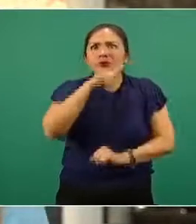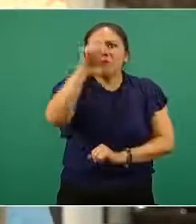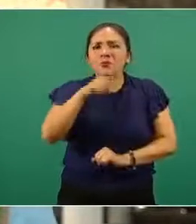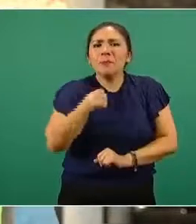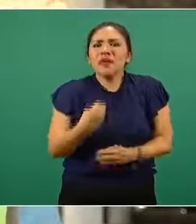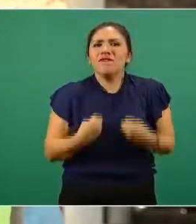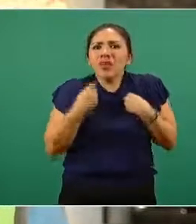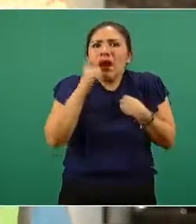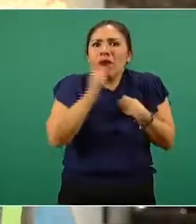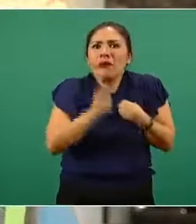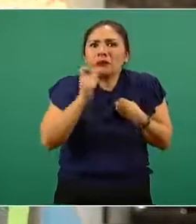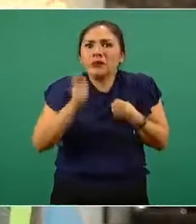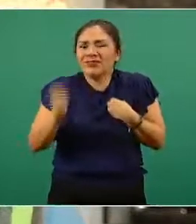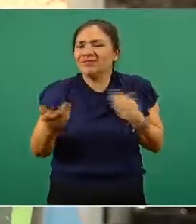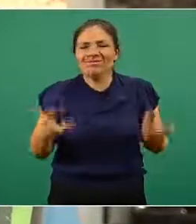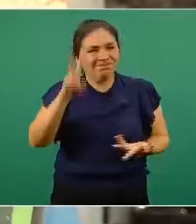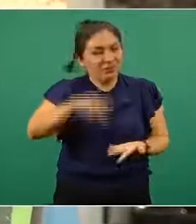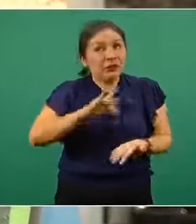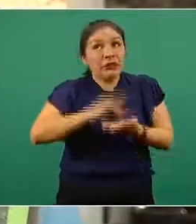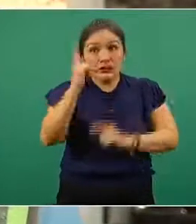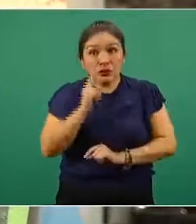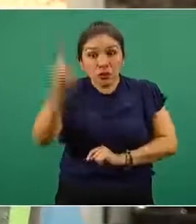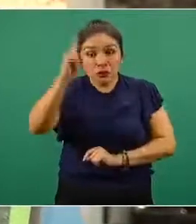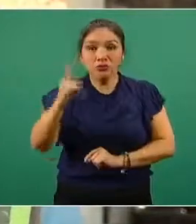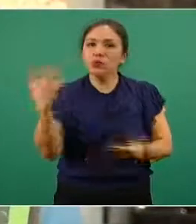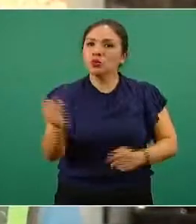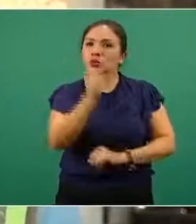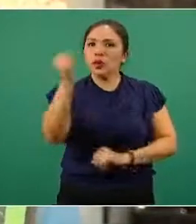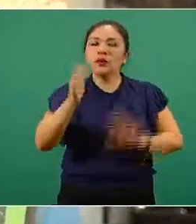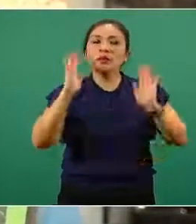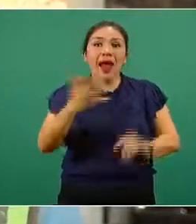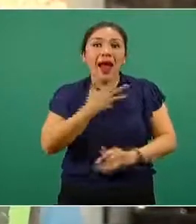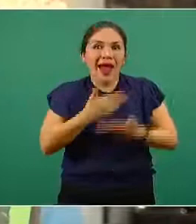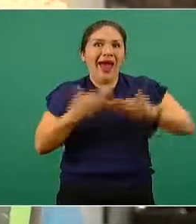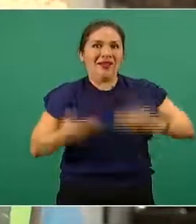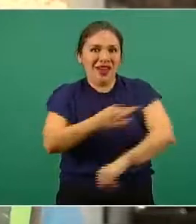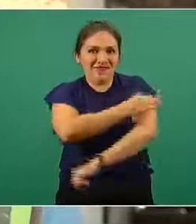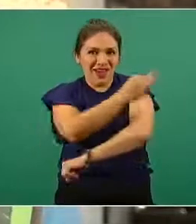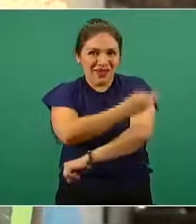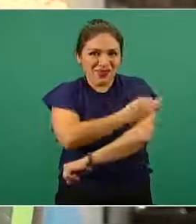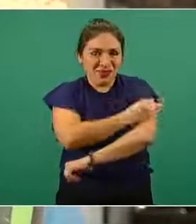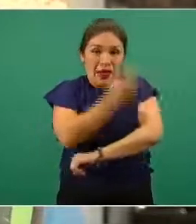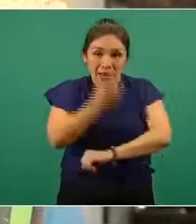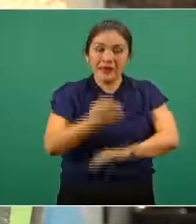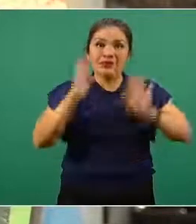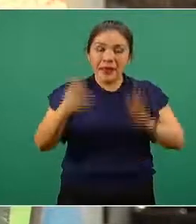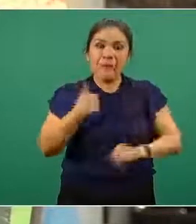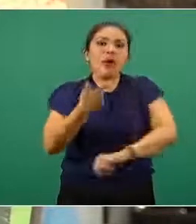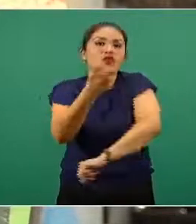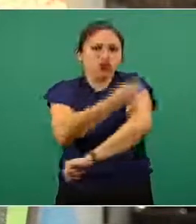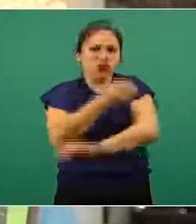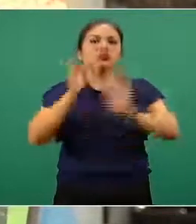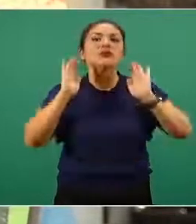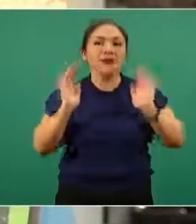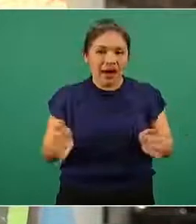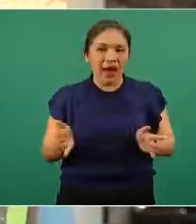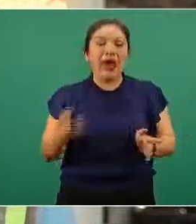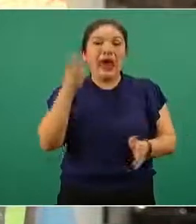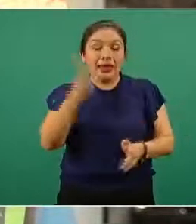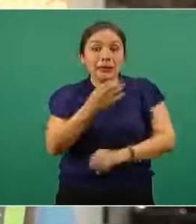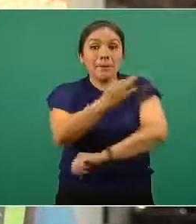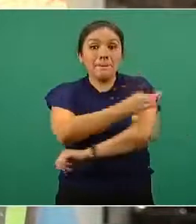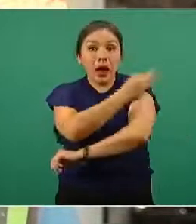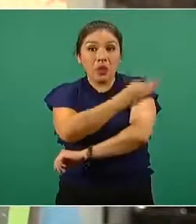vida, ¿sí? Gracias a Dios y afortunadamente ya hay vacuna, la cual pues ya se nos ha sido aplicada. La